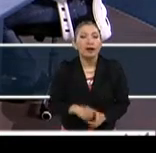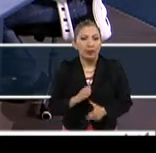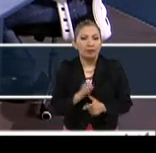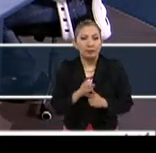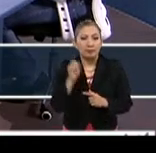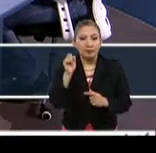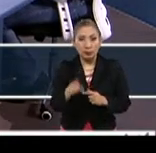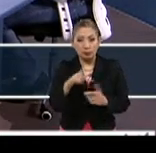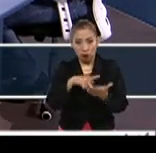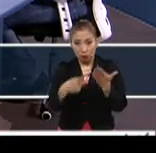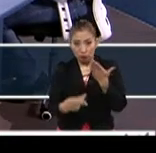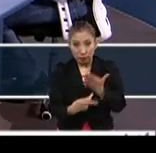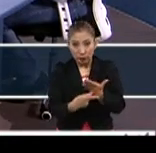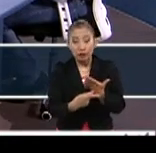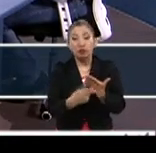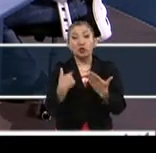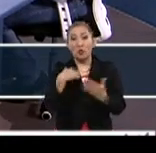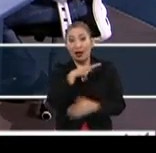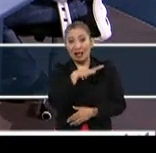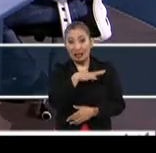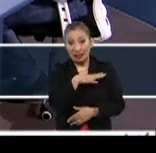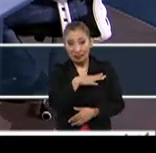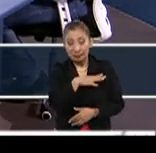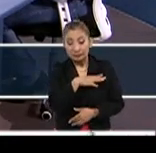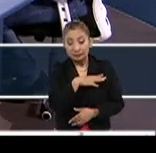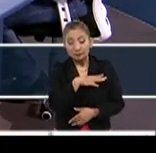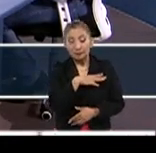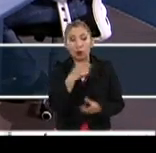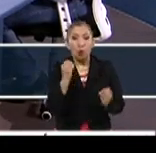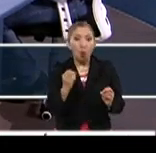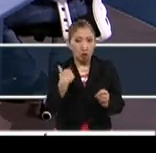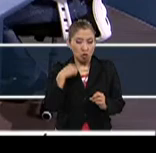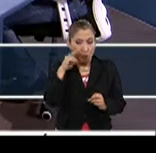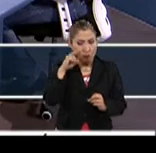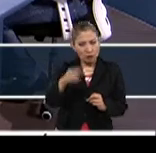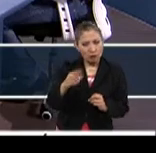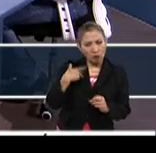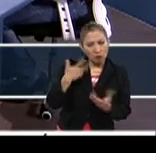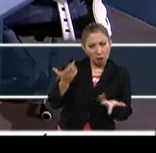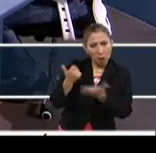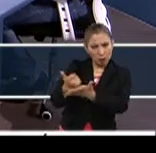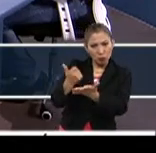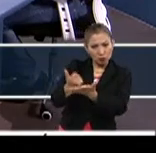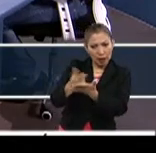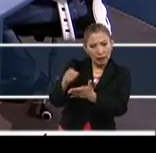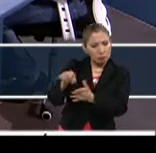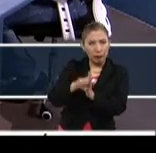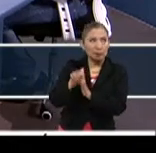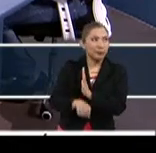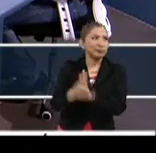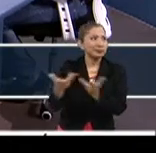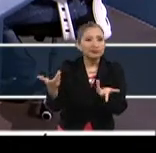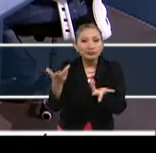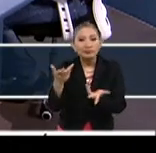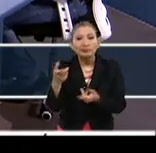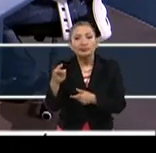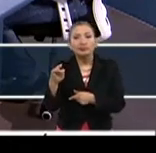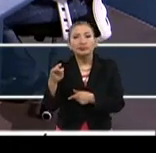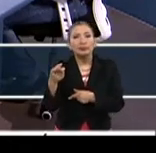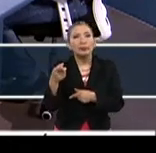Entonces, dentro de los proyectos que existen, o en los que a mí me ha tocado, por ejemplo, colaborar, ha sido, por ejemplo,